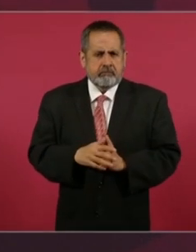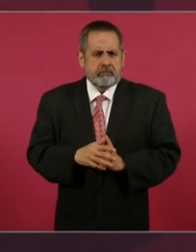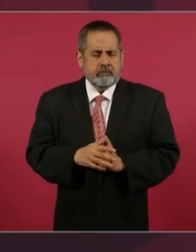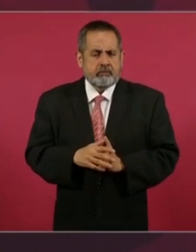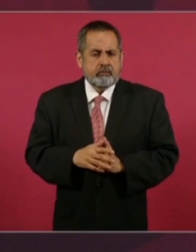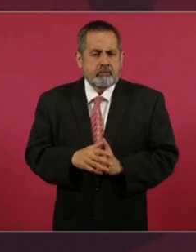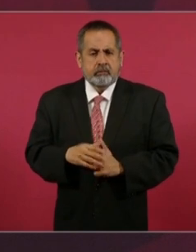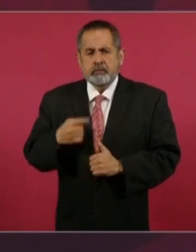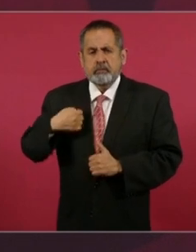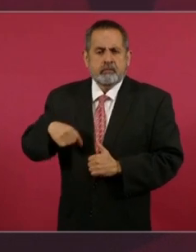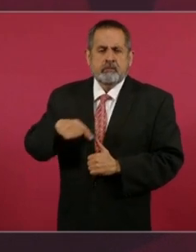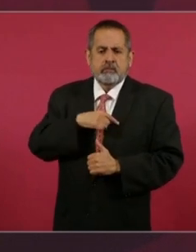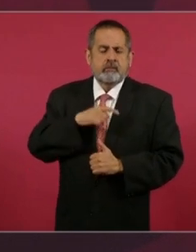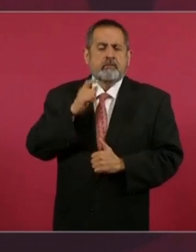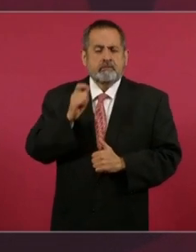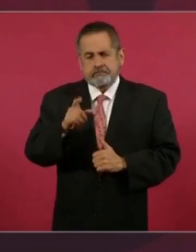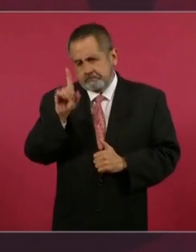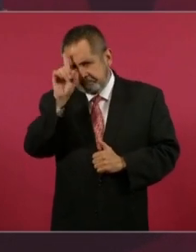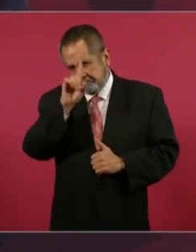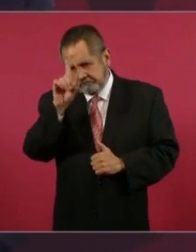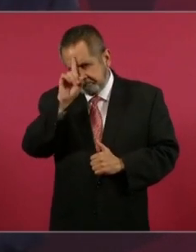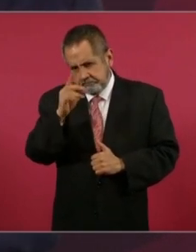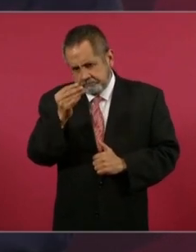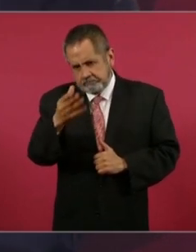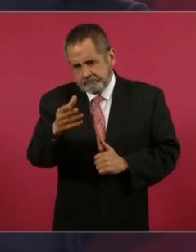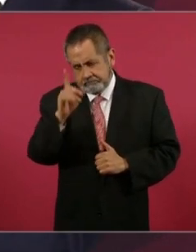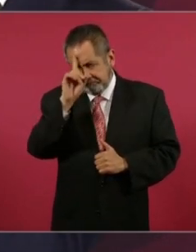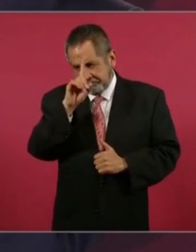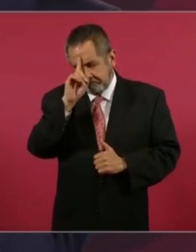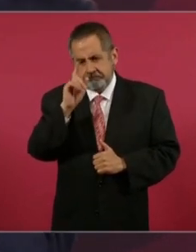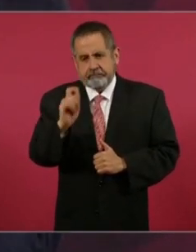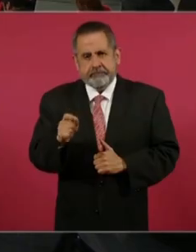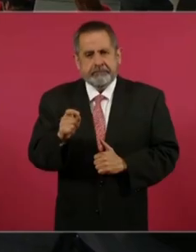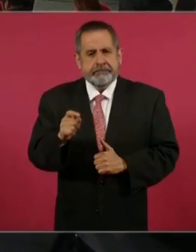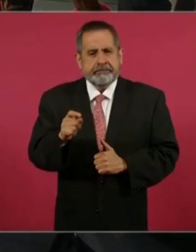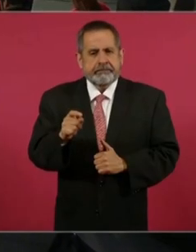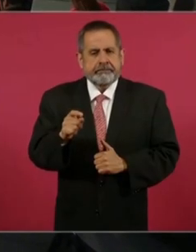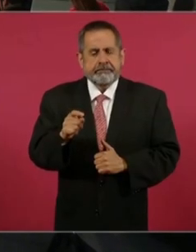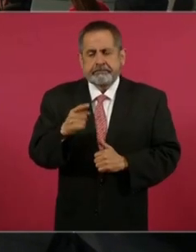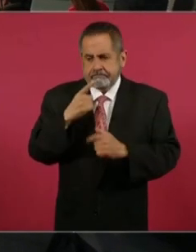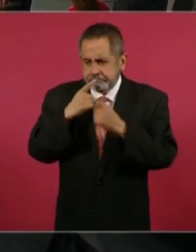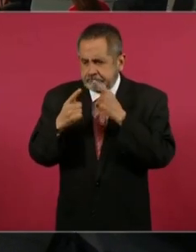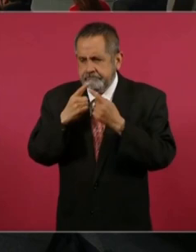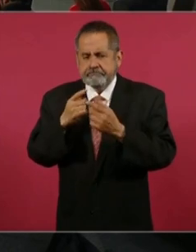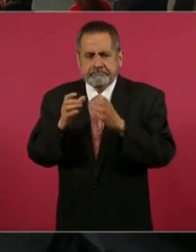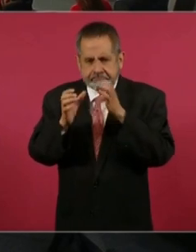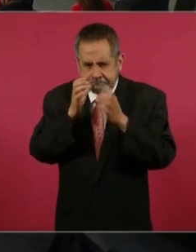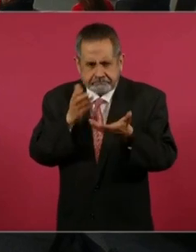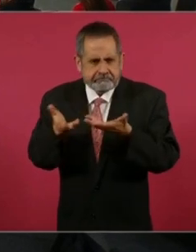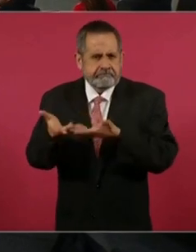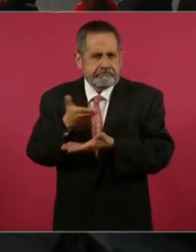Nosotros lo que recomendamos es que se busque el diálogo,